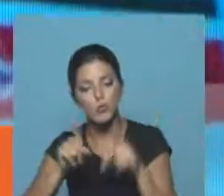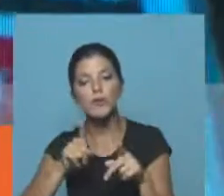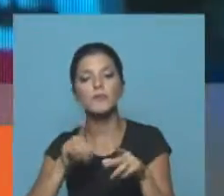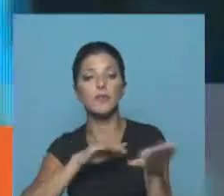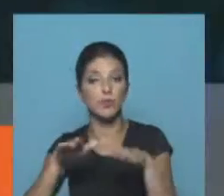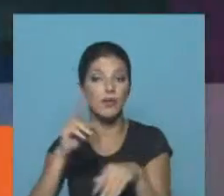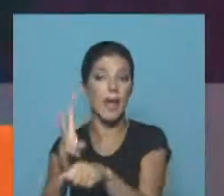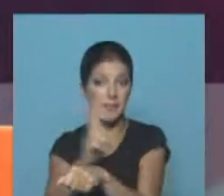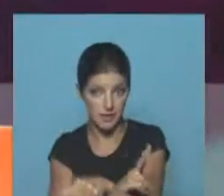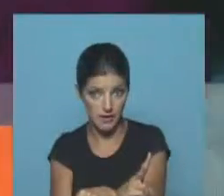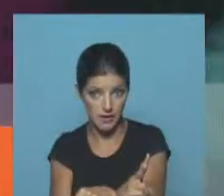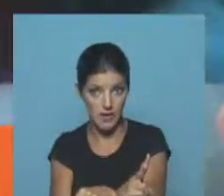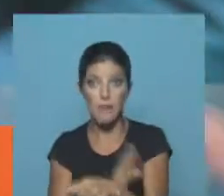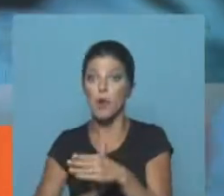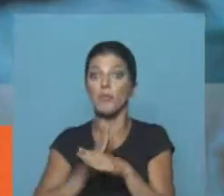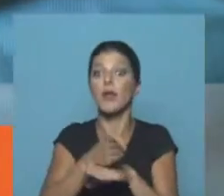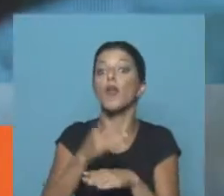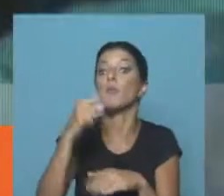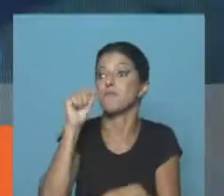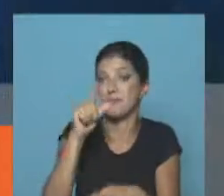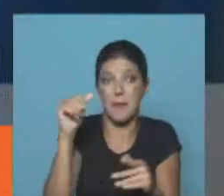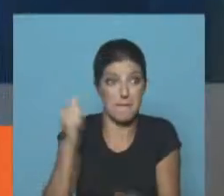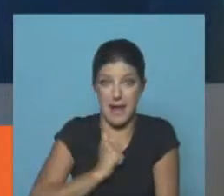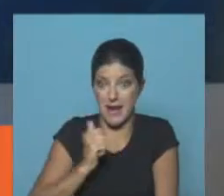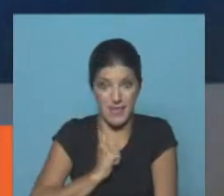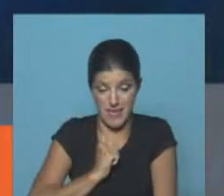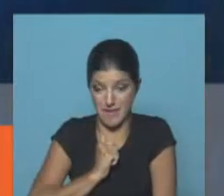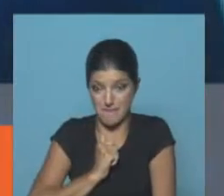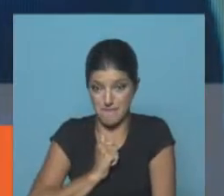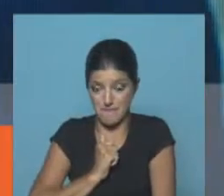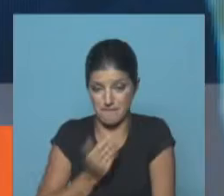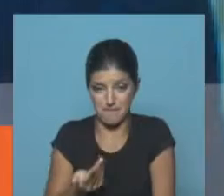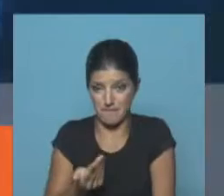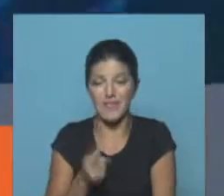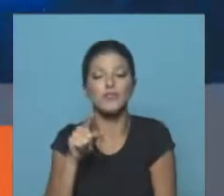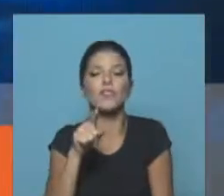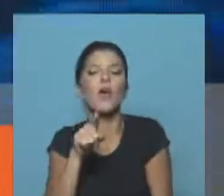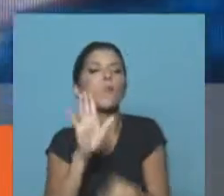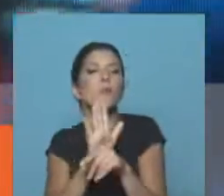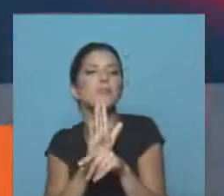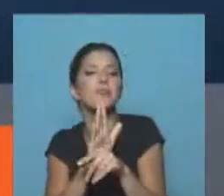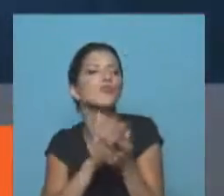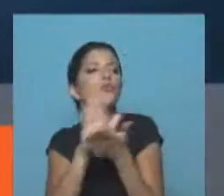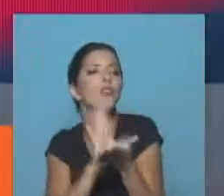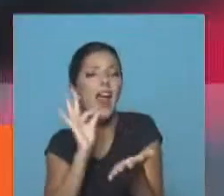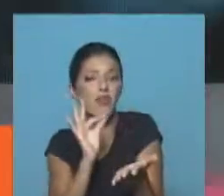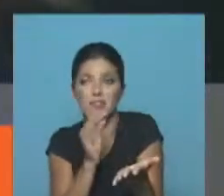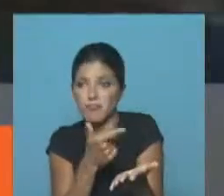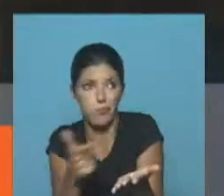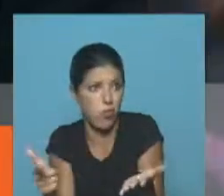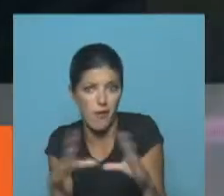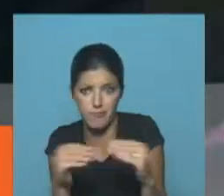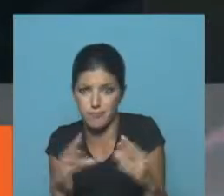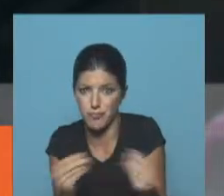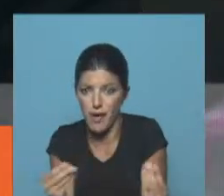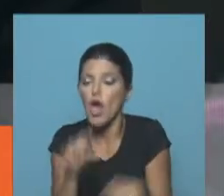evitado, son gente que ha entrado por el lado de Canadá, por cierto. Sí. Así es que está poniéndole solución a un problema que no existe. Simplemente está dándole por su